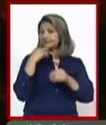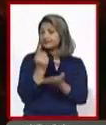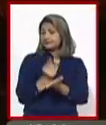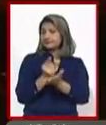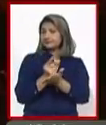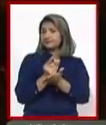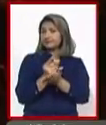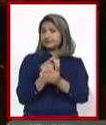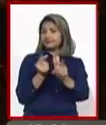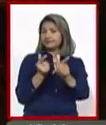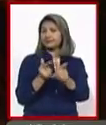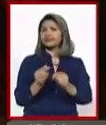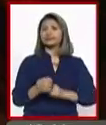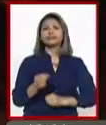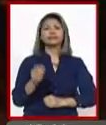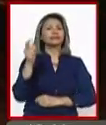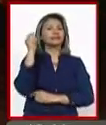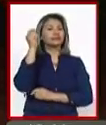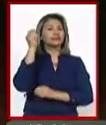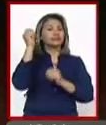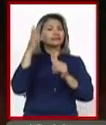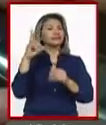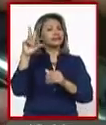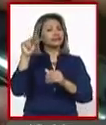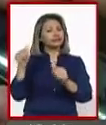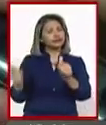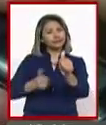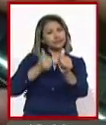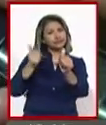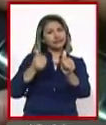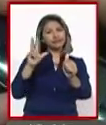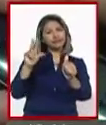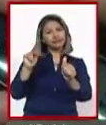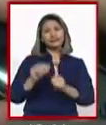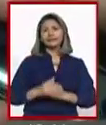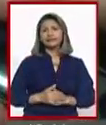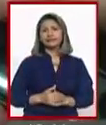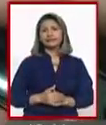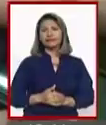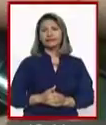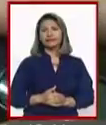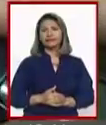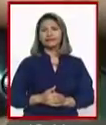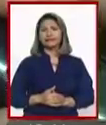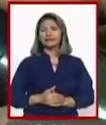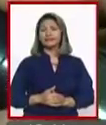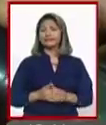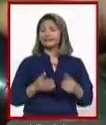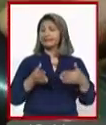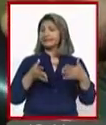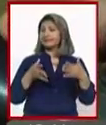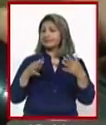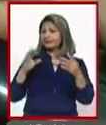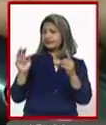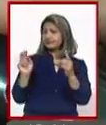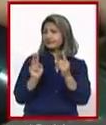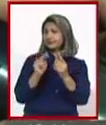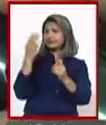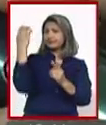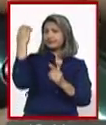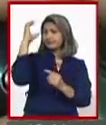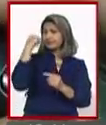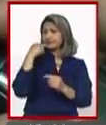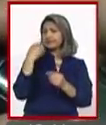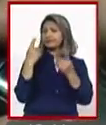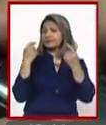amenazaron con un arma de fuego a los testigos para que no los persigan. Nada, me dice que lo agarraron a él y lo arrinconaron, a él y a mi cuñada, y